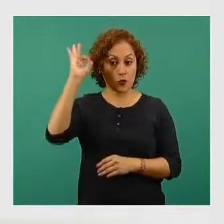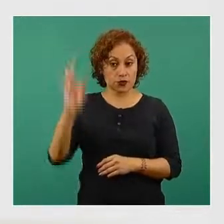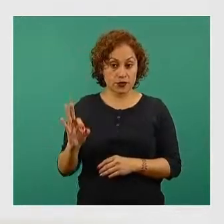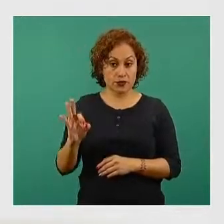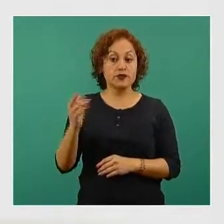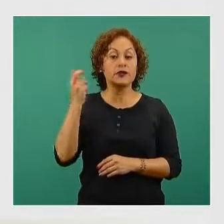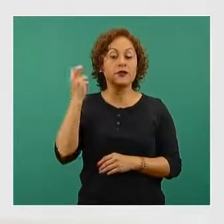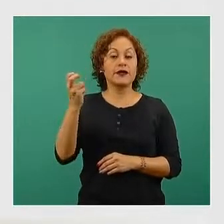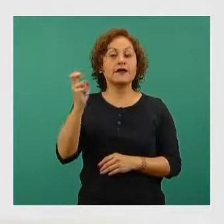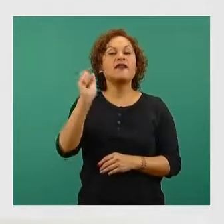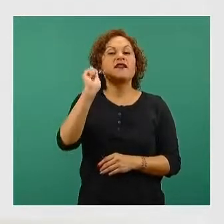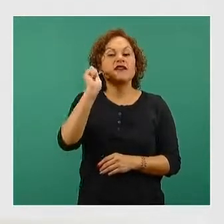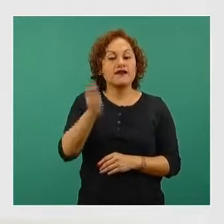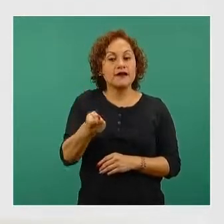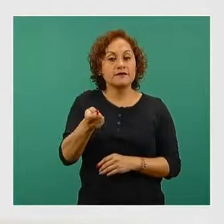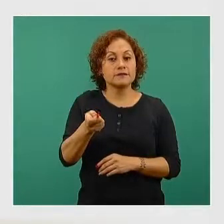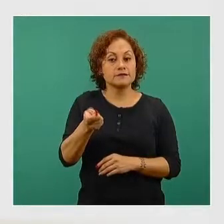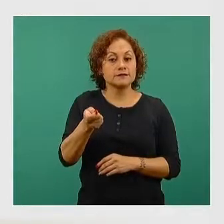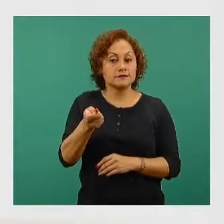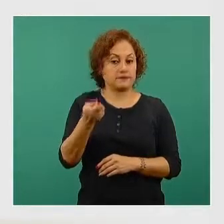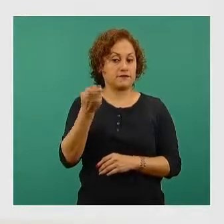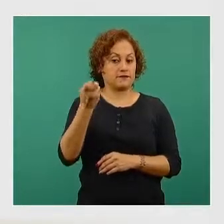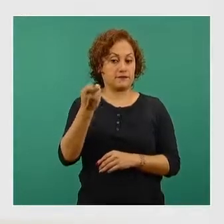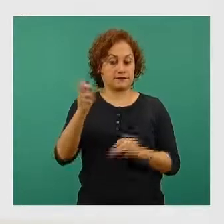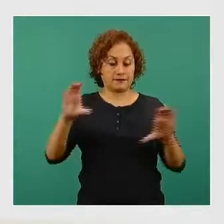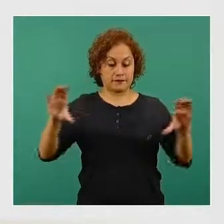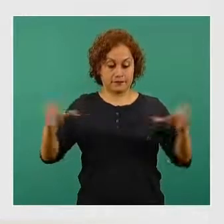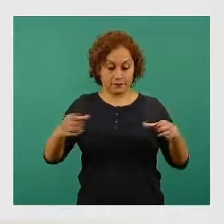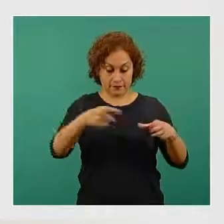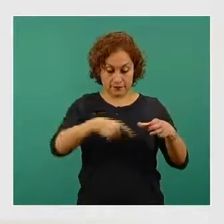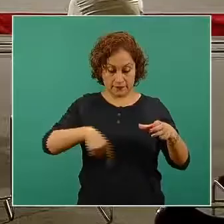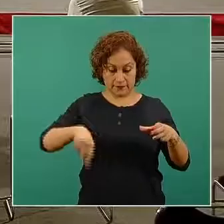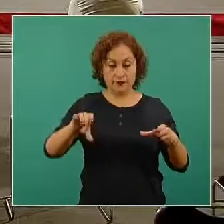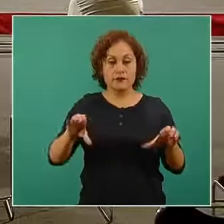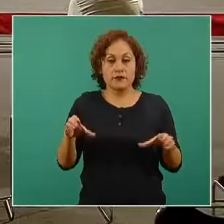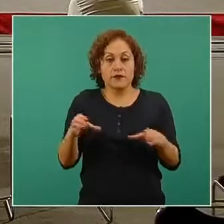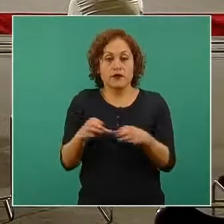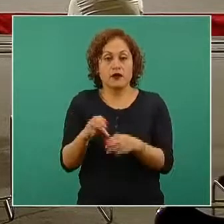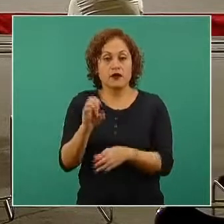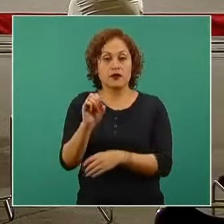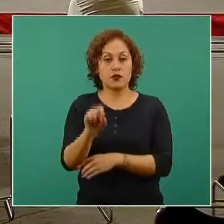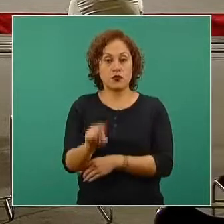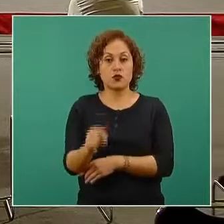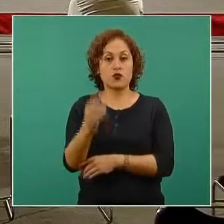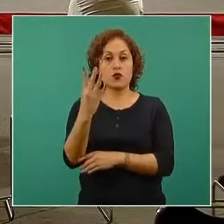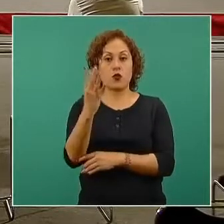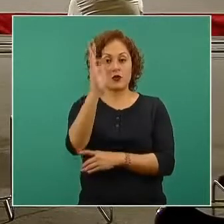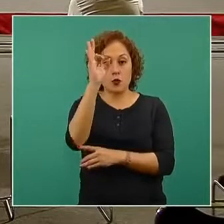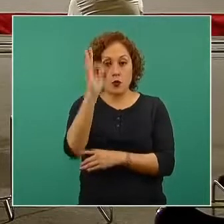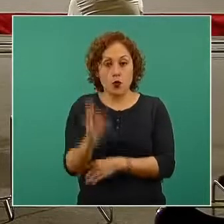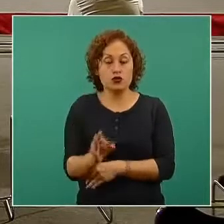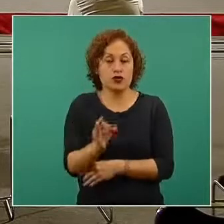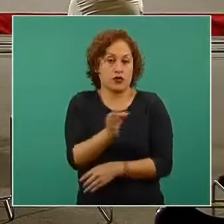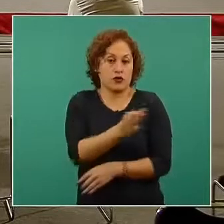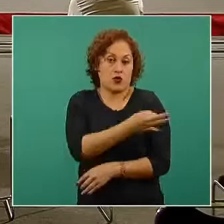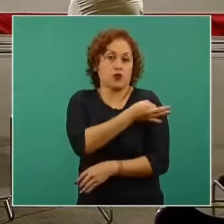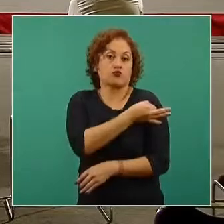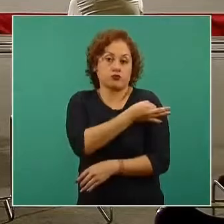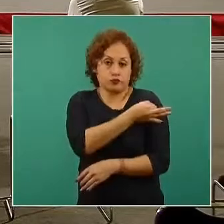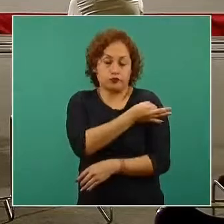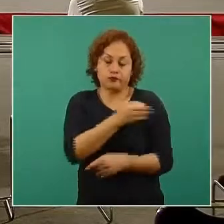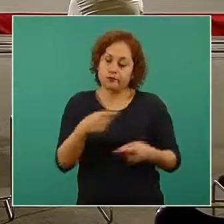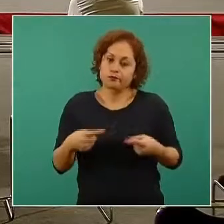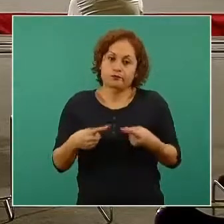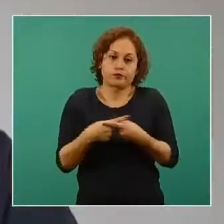0.4%, es prácticamente un porcentaje que hemos tenido desde el inicio de la vacunación, o al menos se ha mantenido estable durante